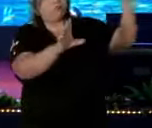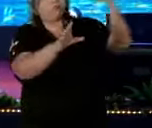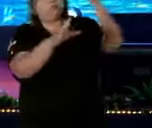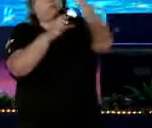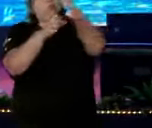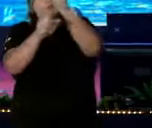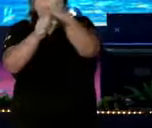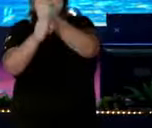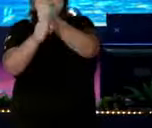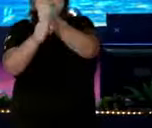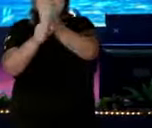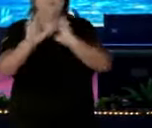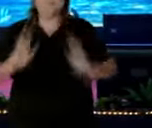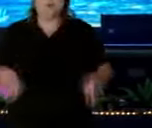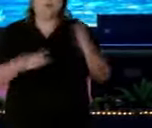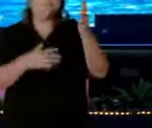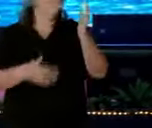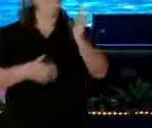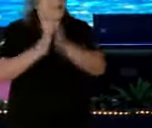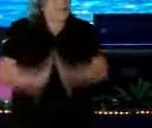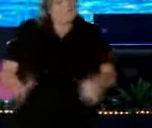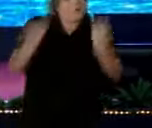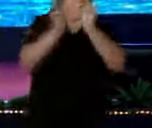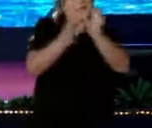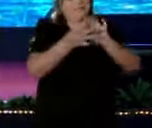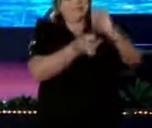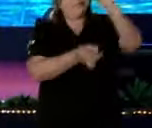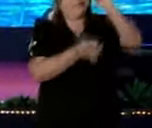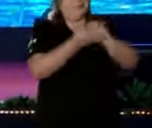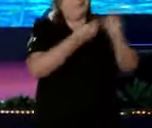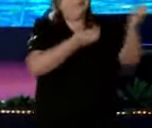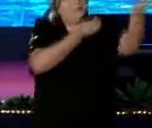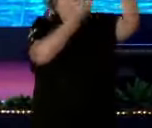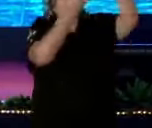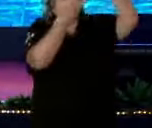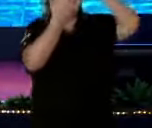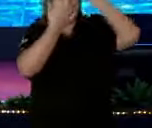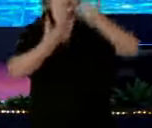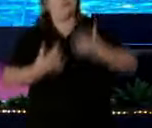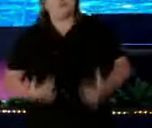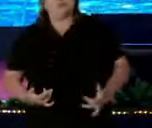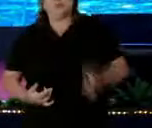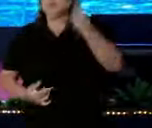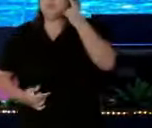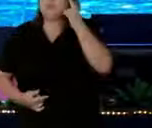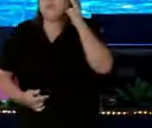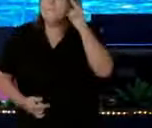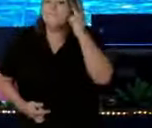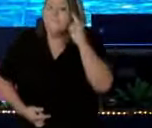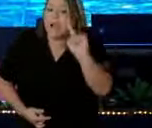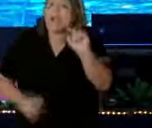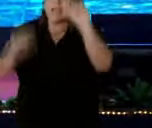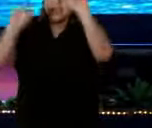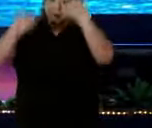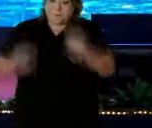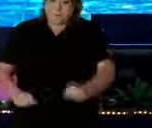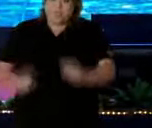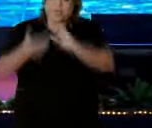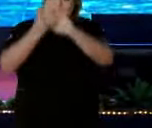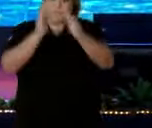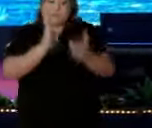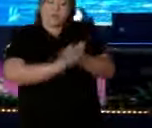haya venido sobre vosotros el Espíritu Santo. ¿Para hacer qué? Para que me sean testigos a